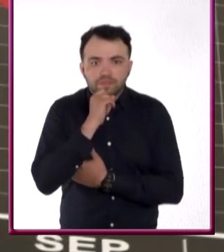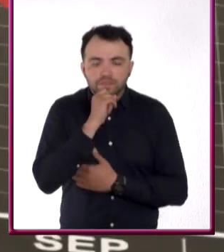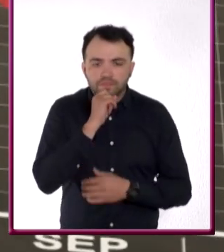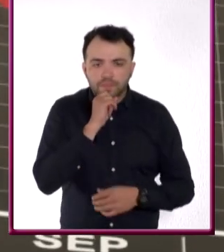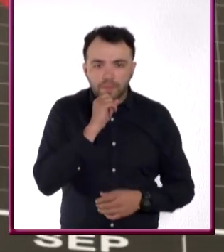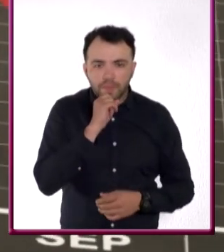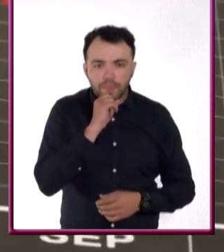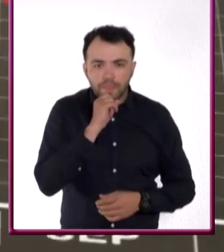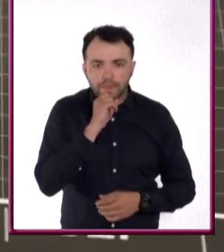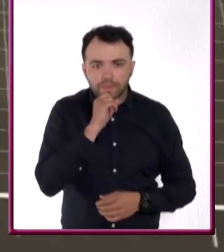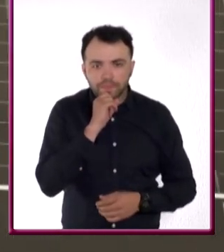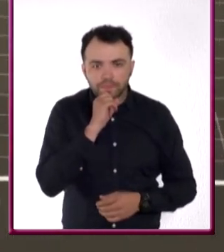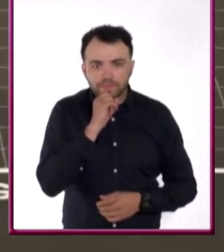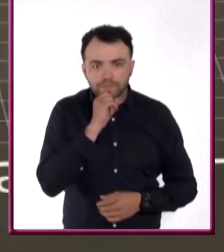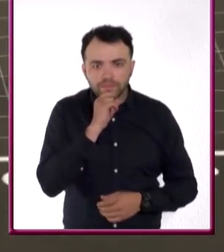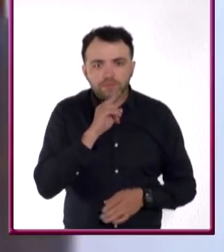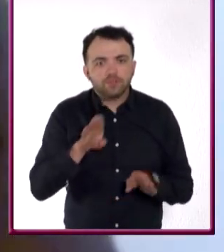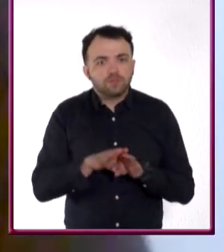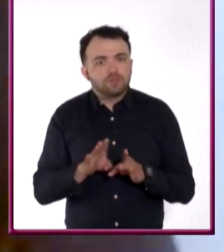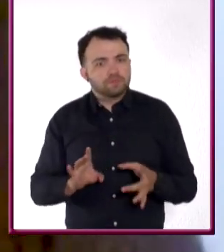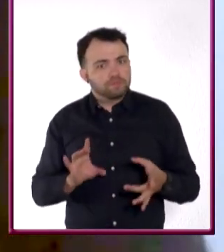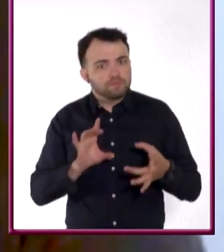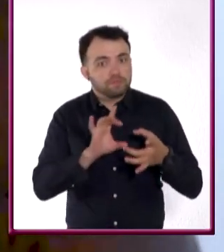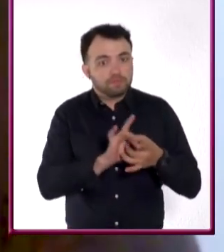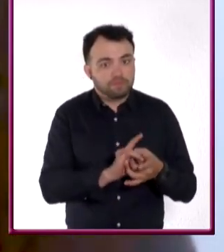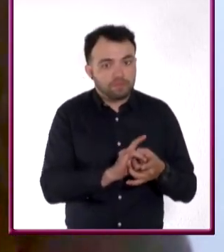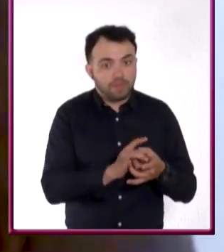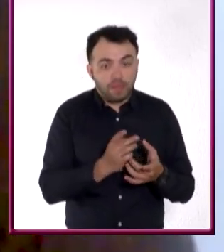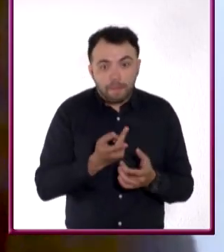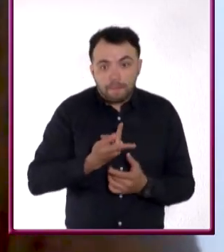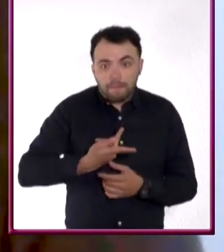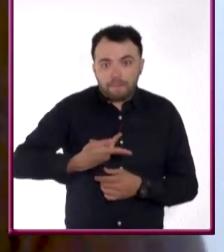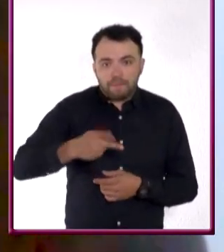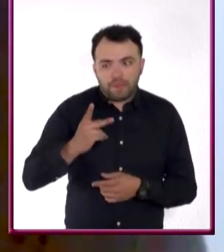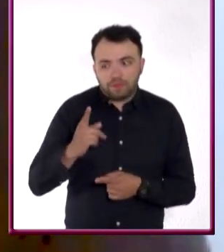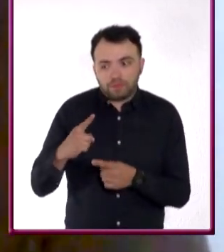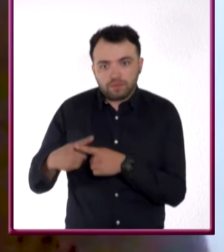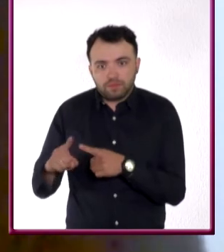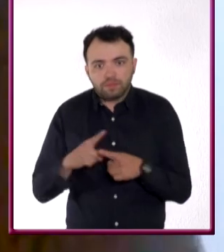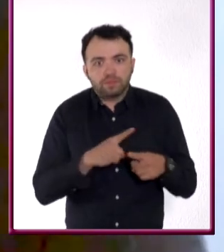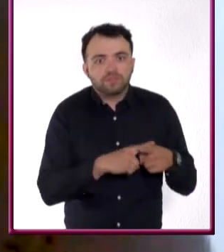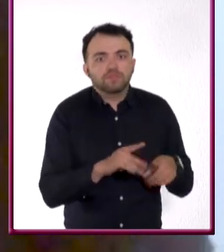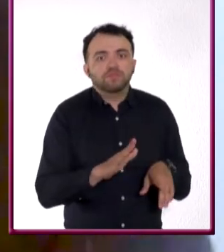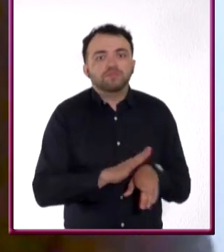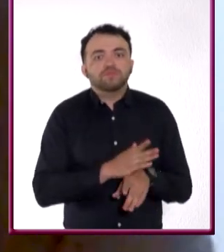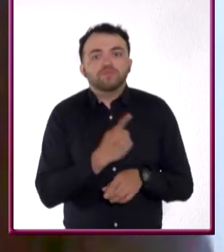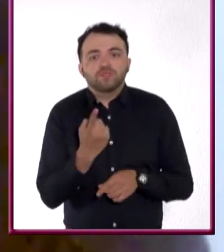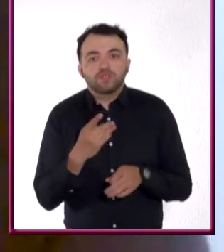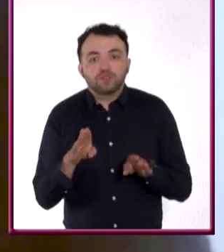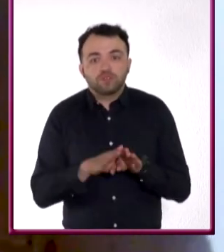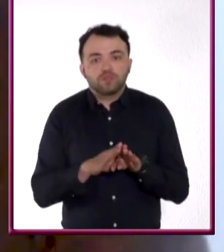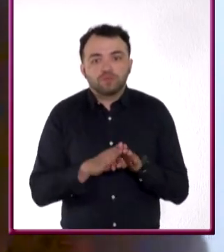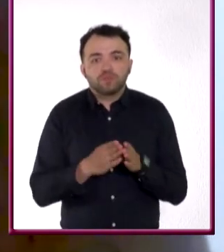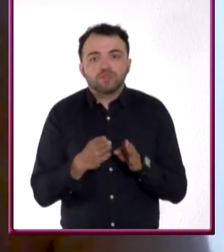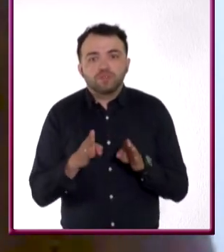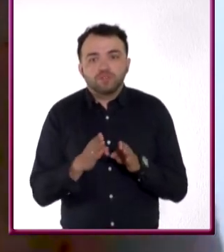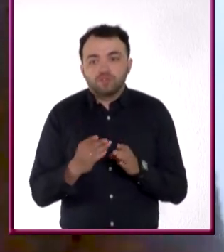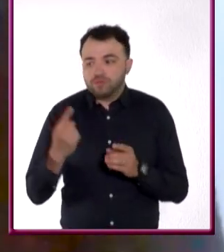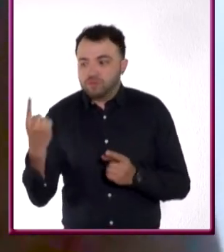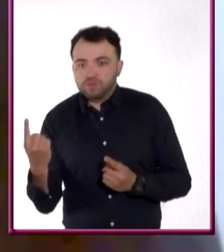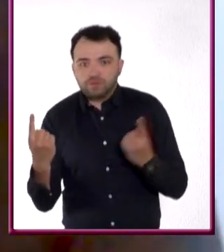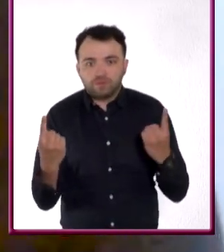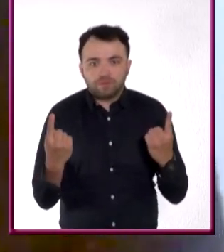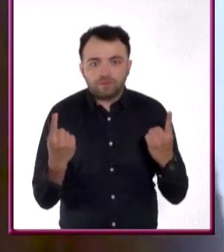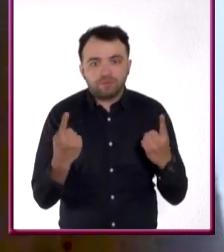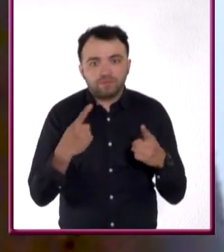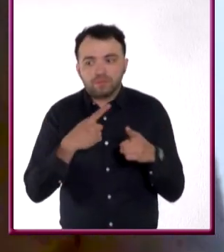y los vincula. Pero son diferentes porque el modo en que ocurre esta intermediación en una y